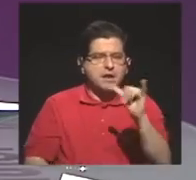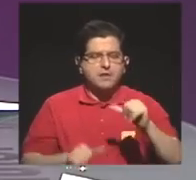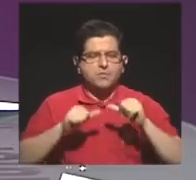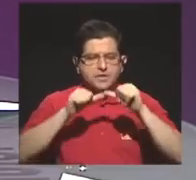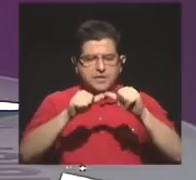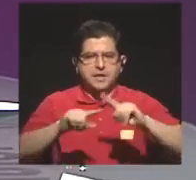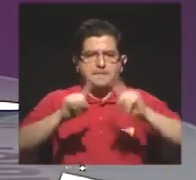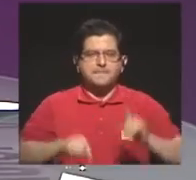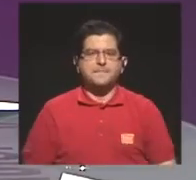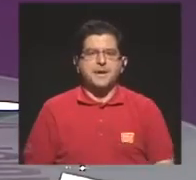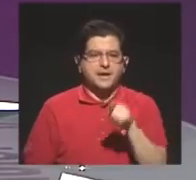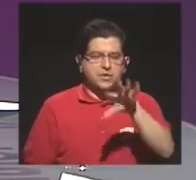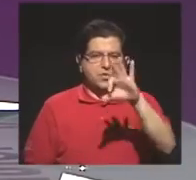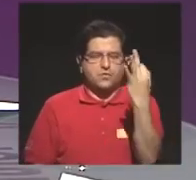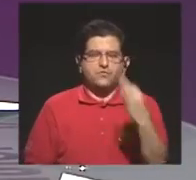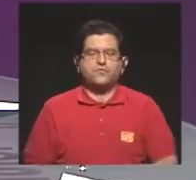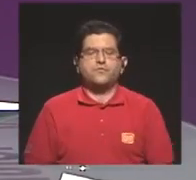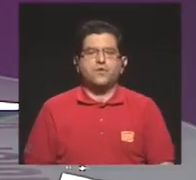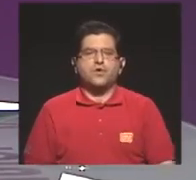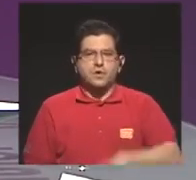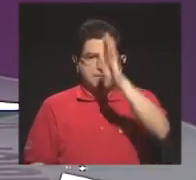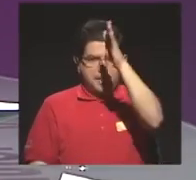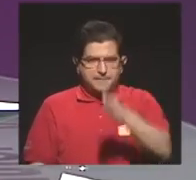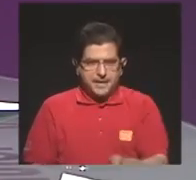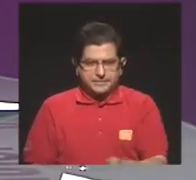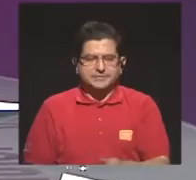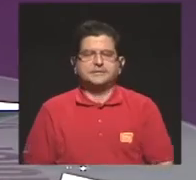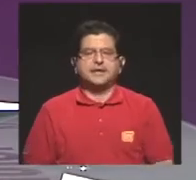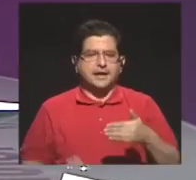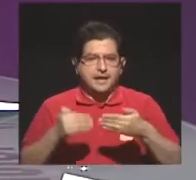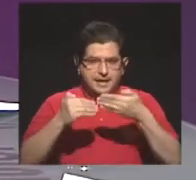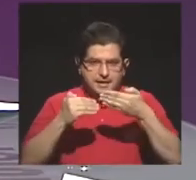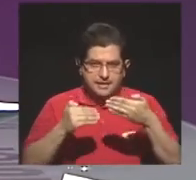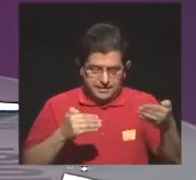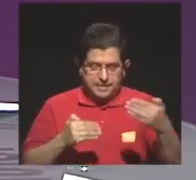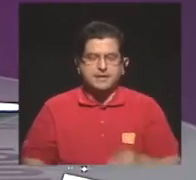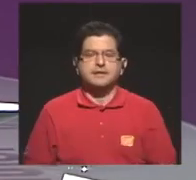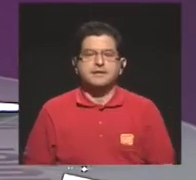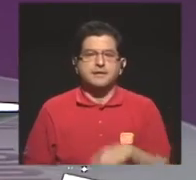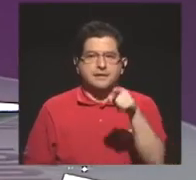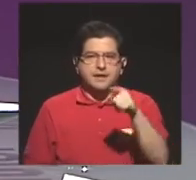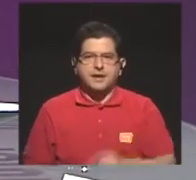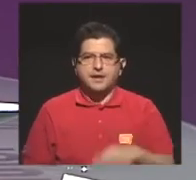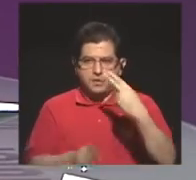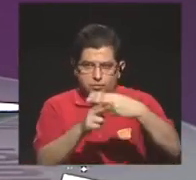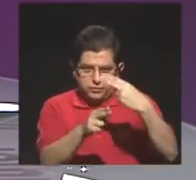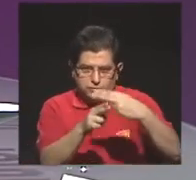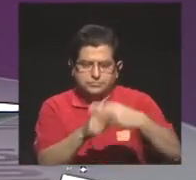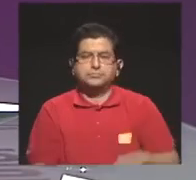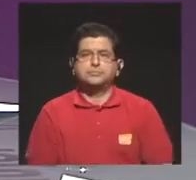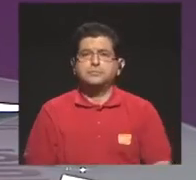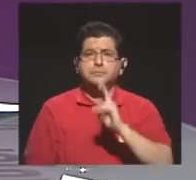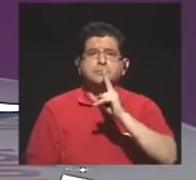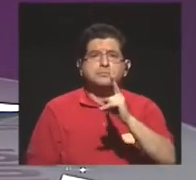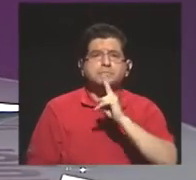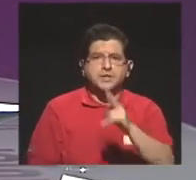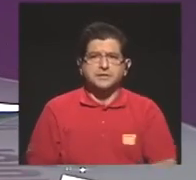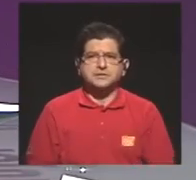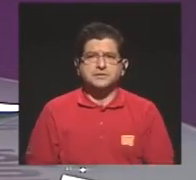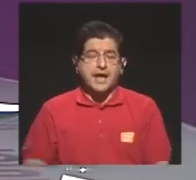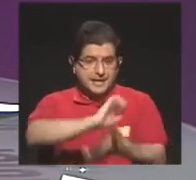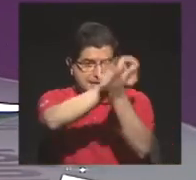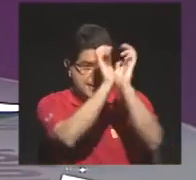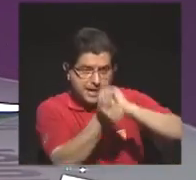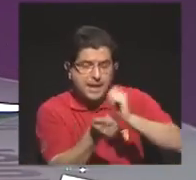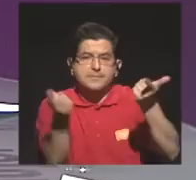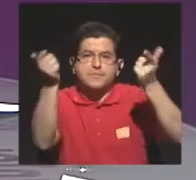pero de manera vertical para cada una de las nóminas. Si bien es cierto, las